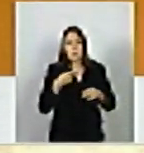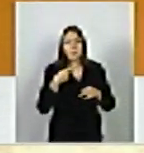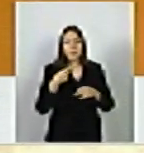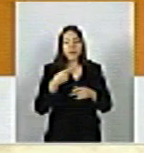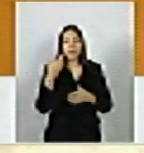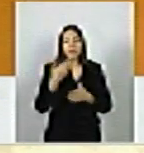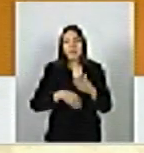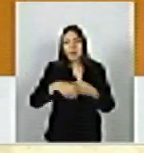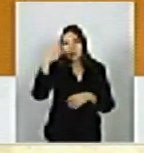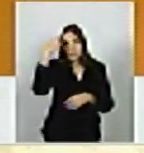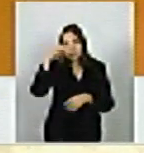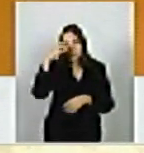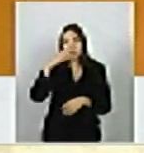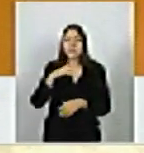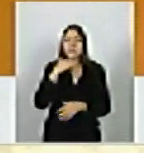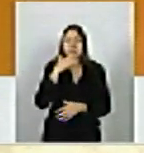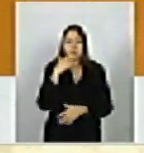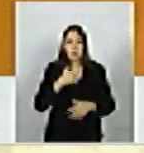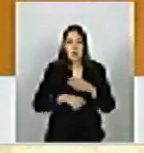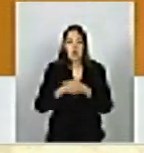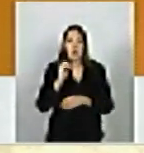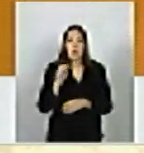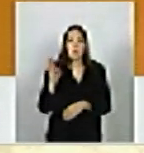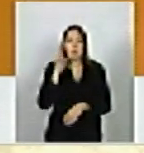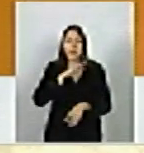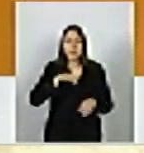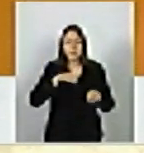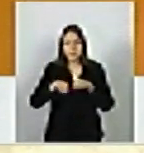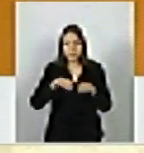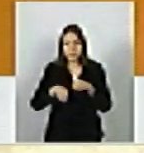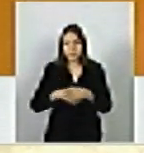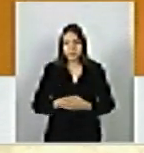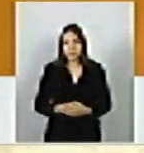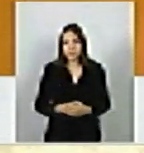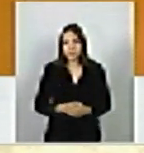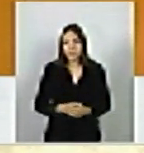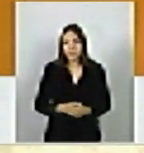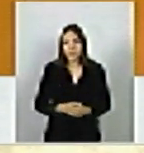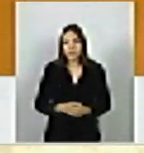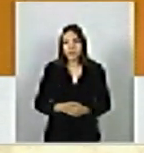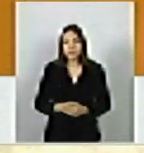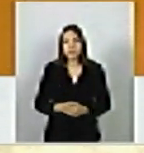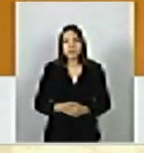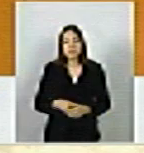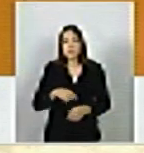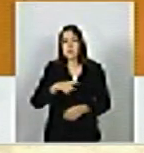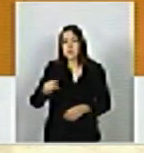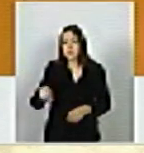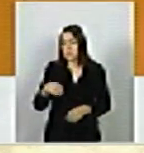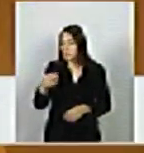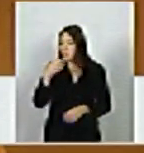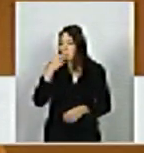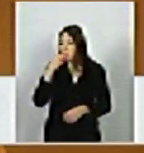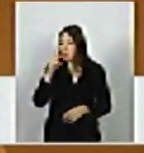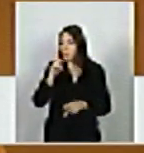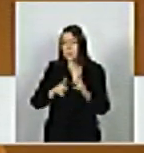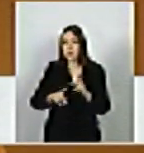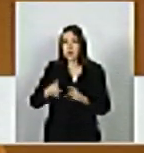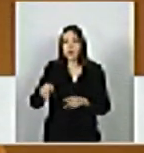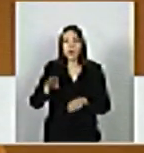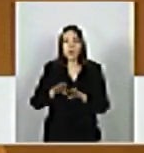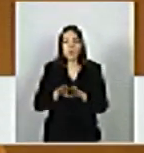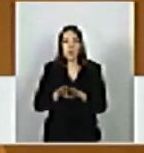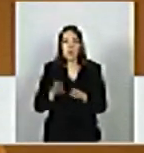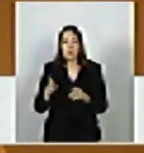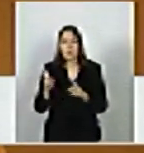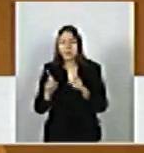inexperiencia, corrupción o mala praxis. No debemos poner en juego la vida de las y los mexicanos, que se